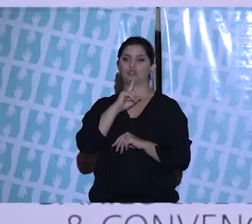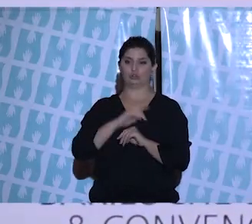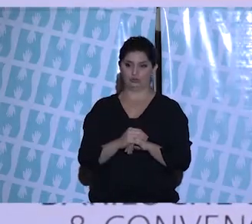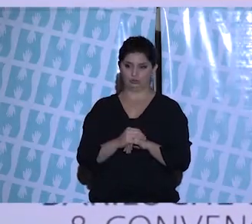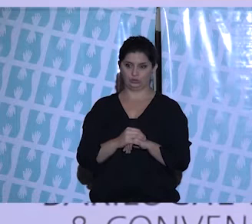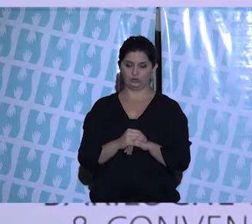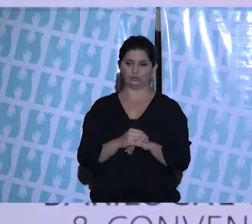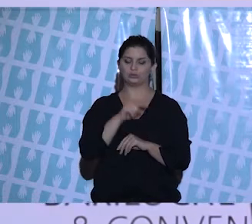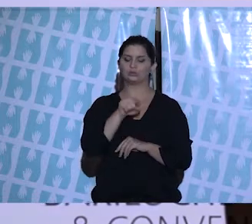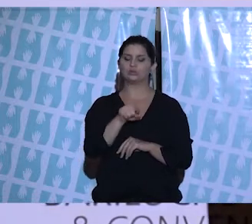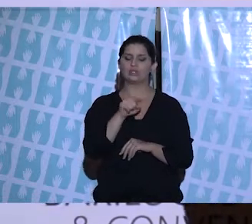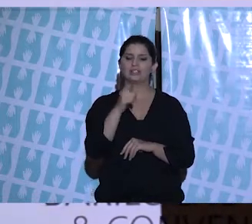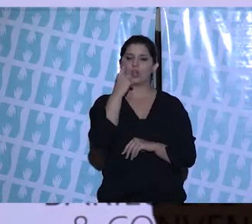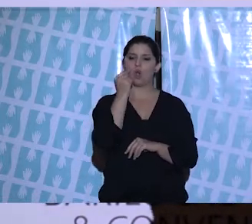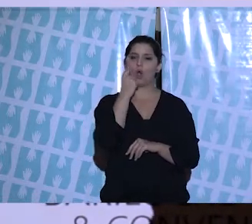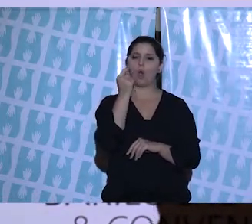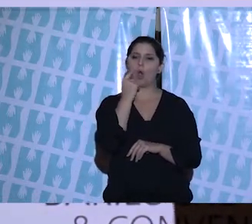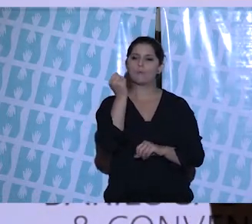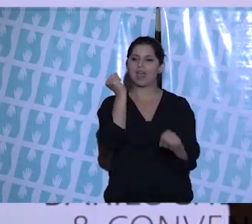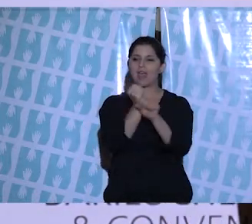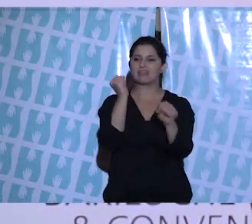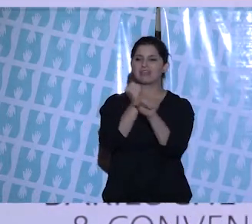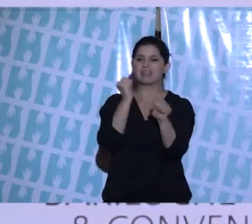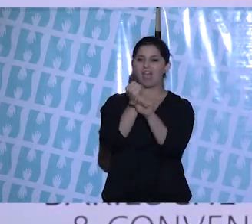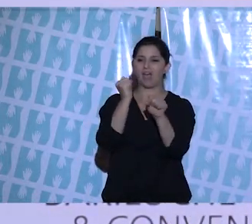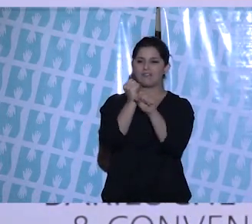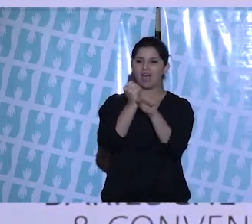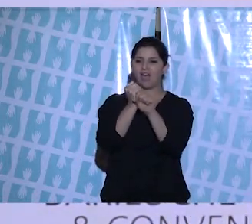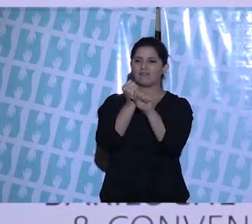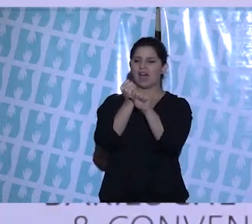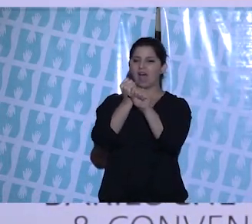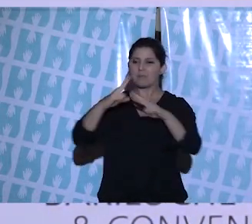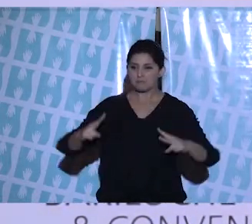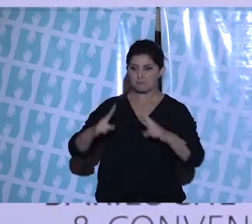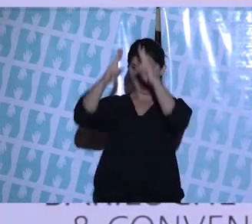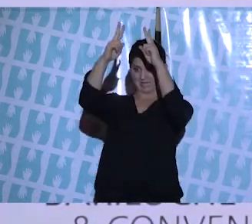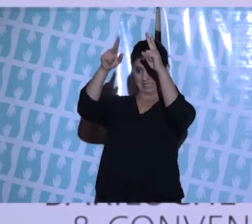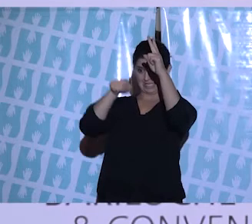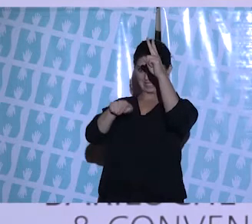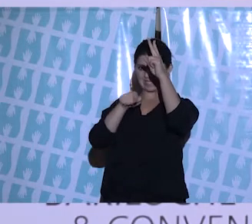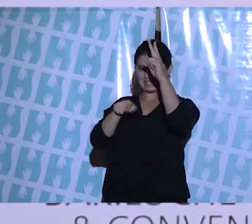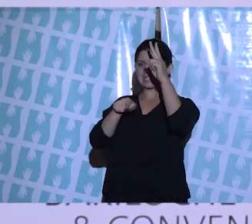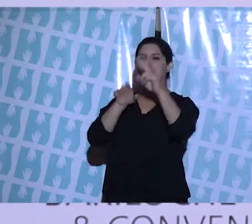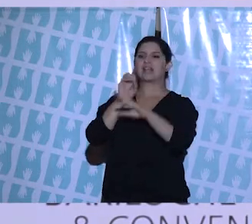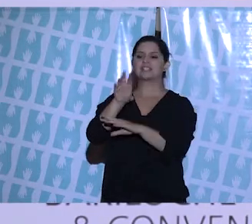y que trabajaba en un hospital de París que se llama Hospital de la